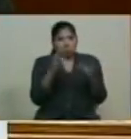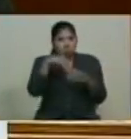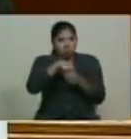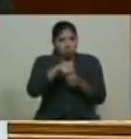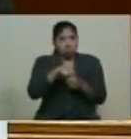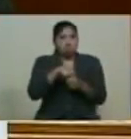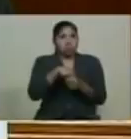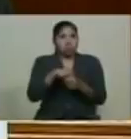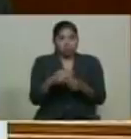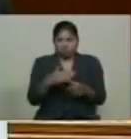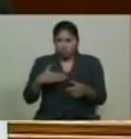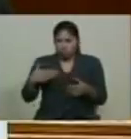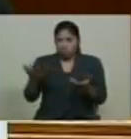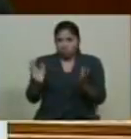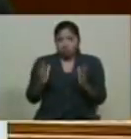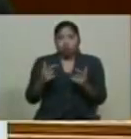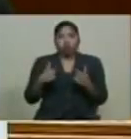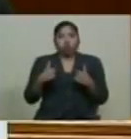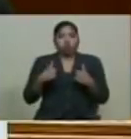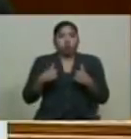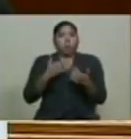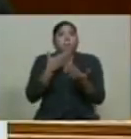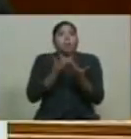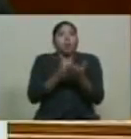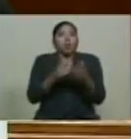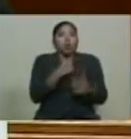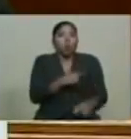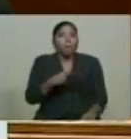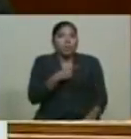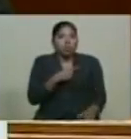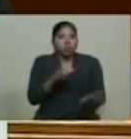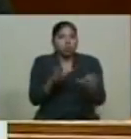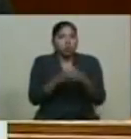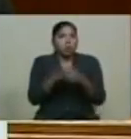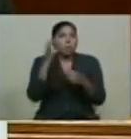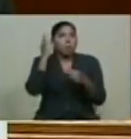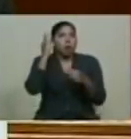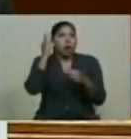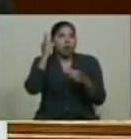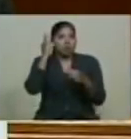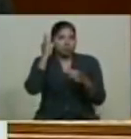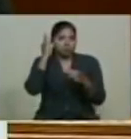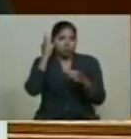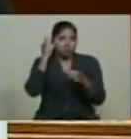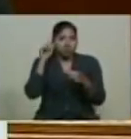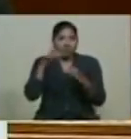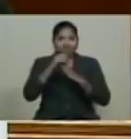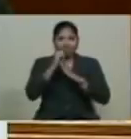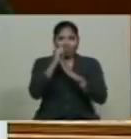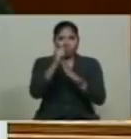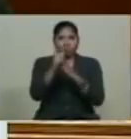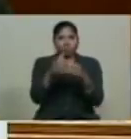Se suman todos los que quieran, pero yo propongo que esa comisión la encabece María Alejandra Díaz.